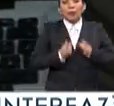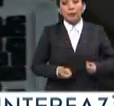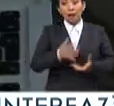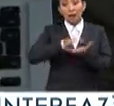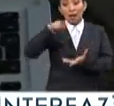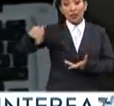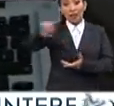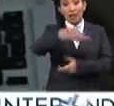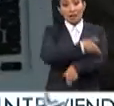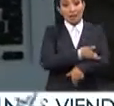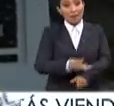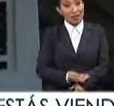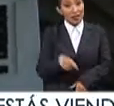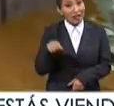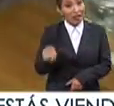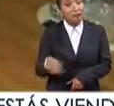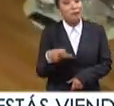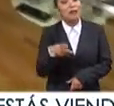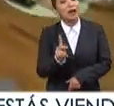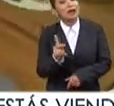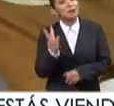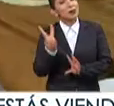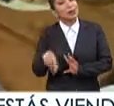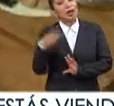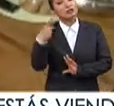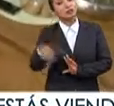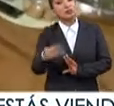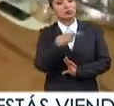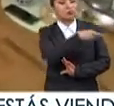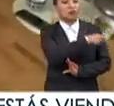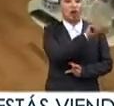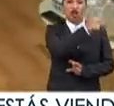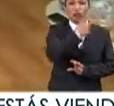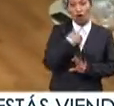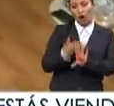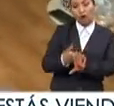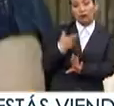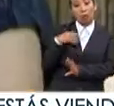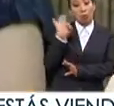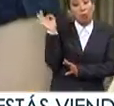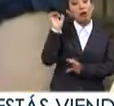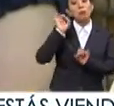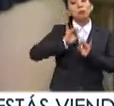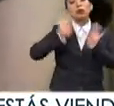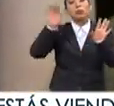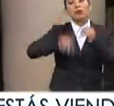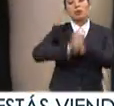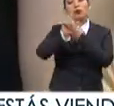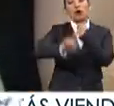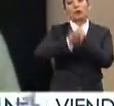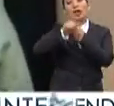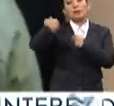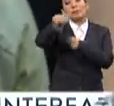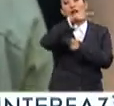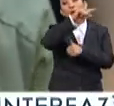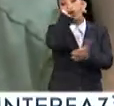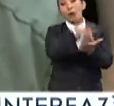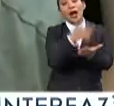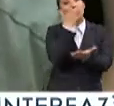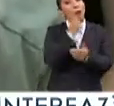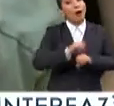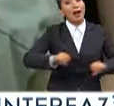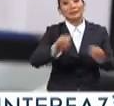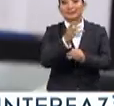gran número de familias sin embargo sus detractores advierten que se podría agudizar el déficit de lugares